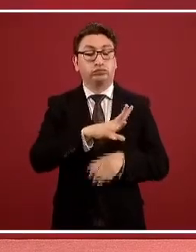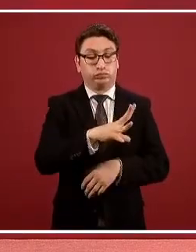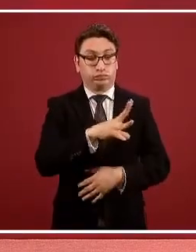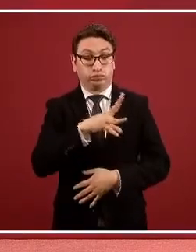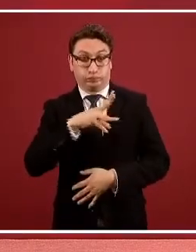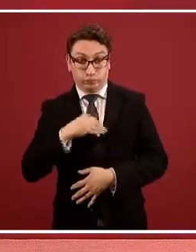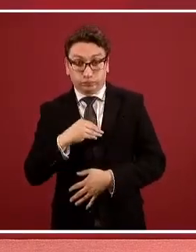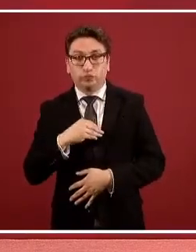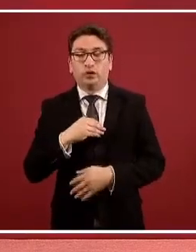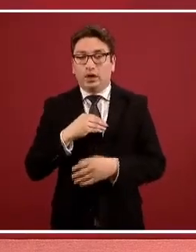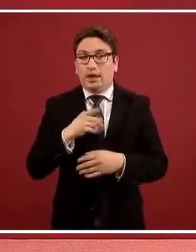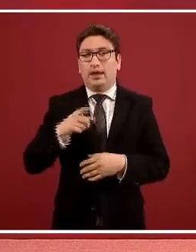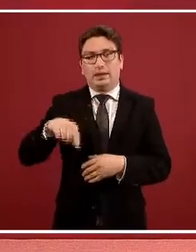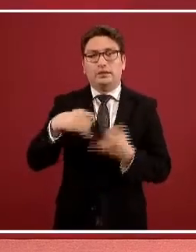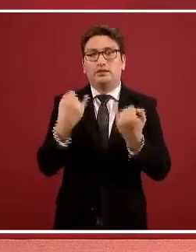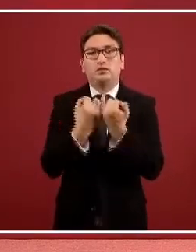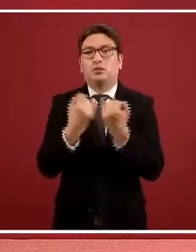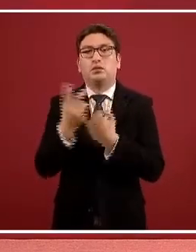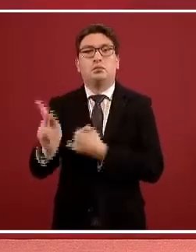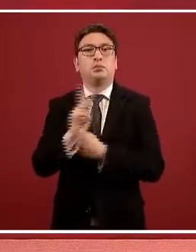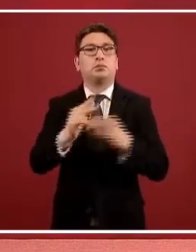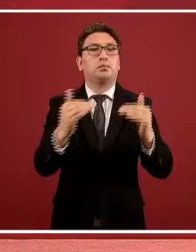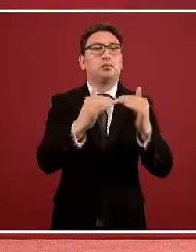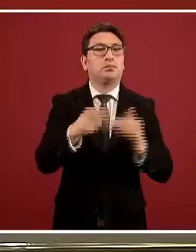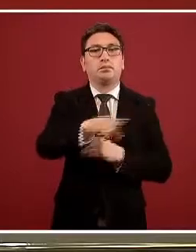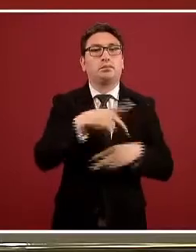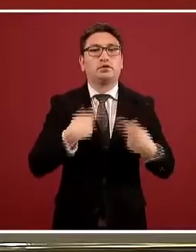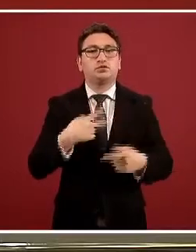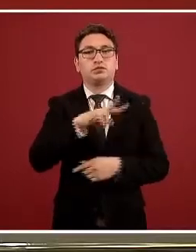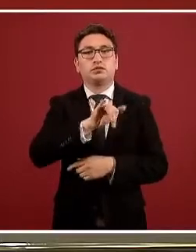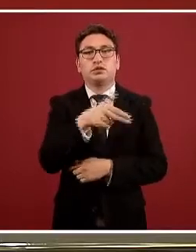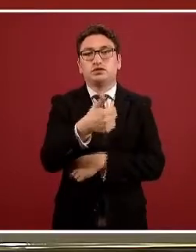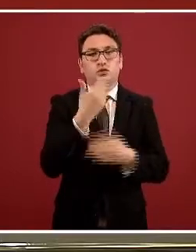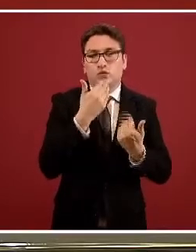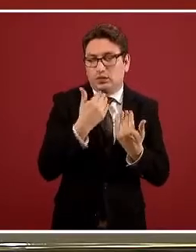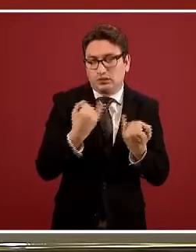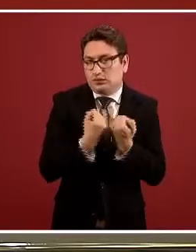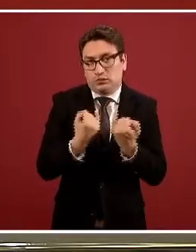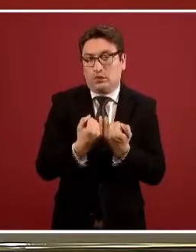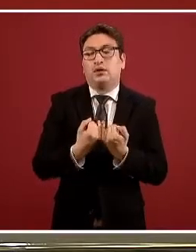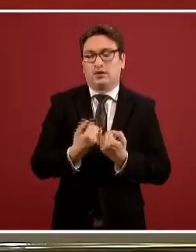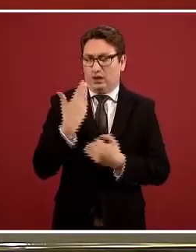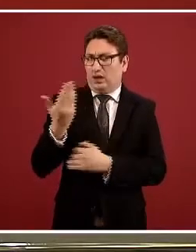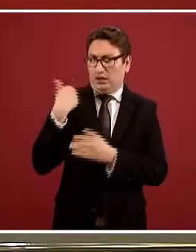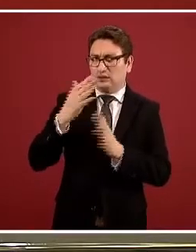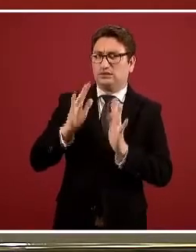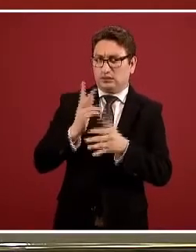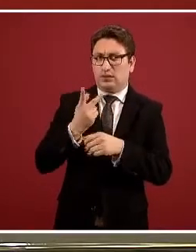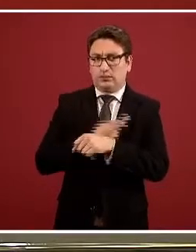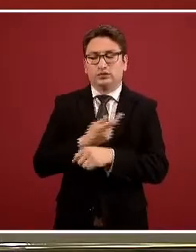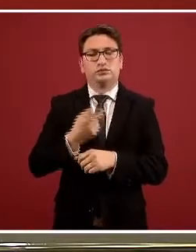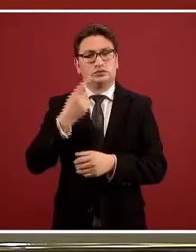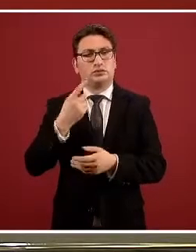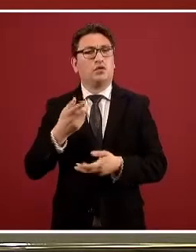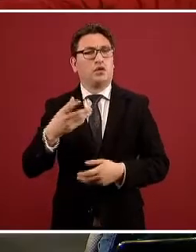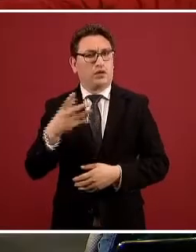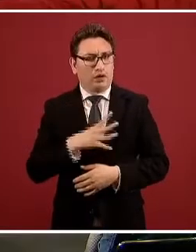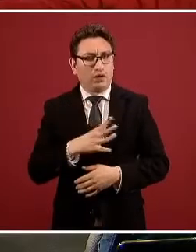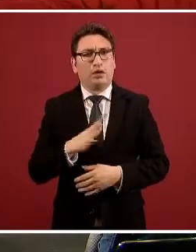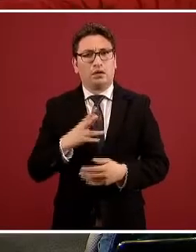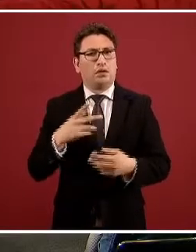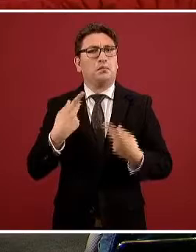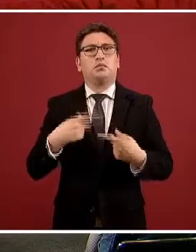2 muy similar a la persona que no tiene VIH. Y ha ocurrido, hay por lo menos unas